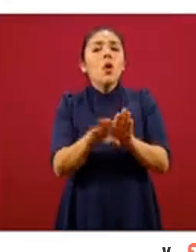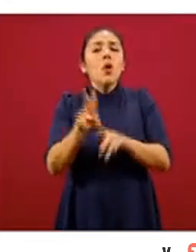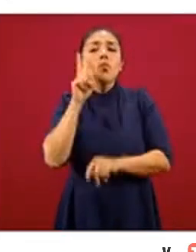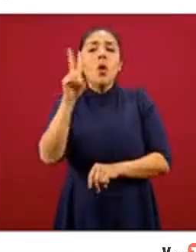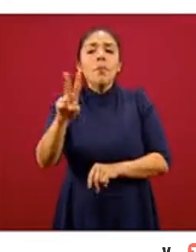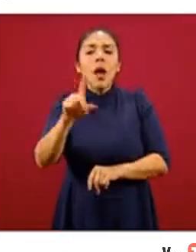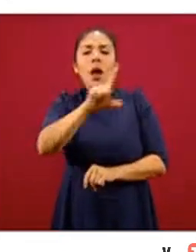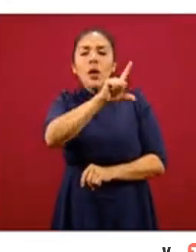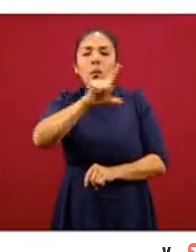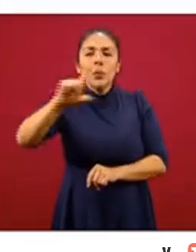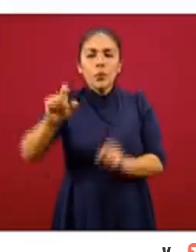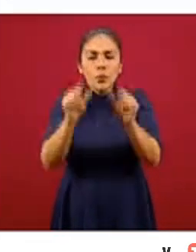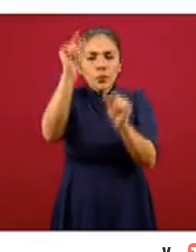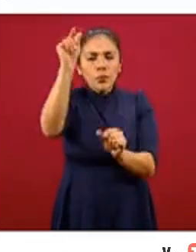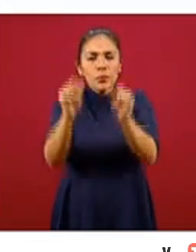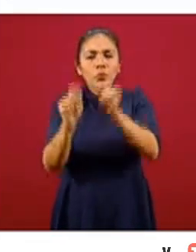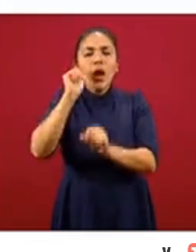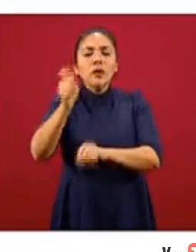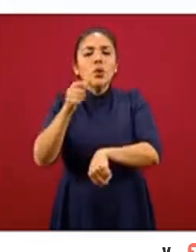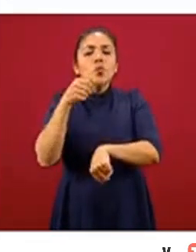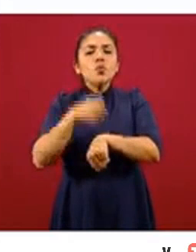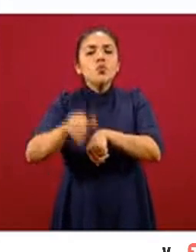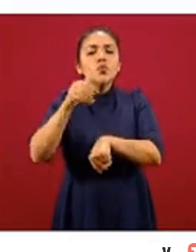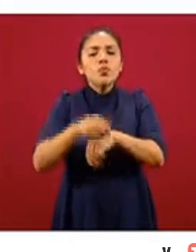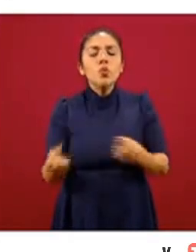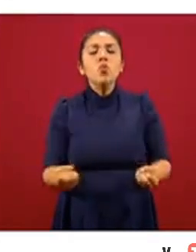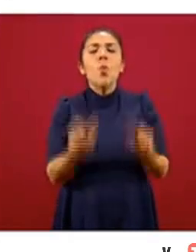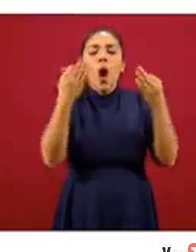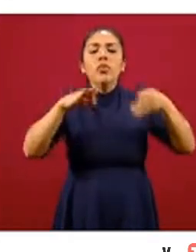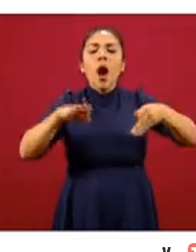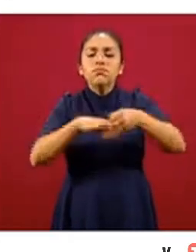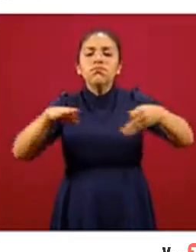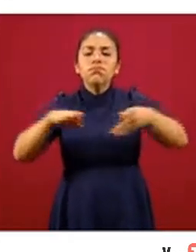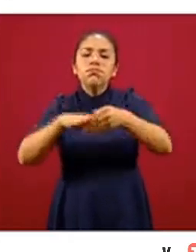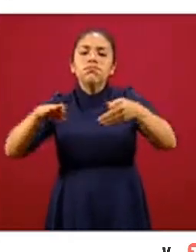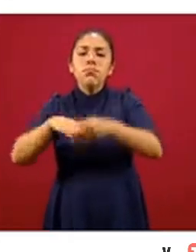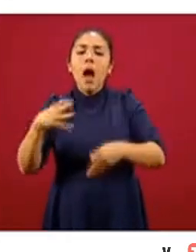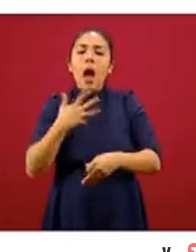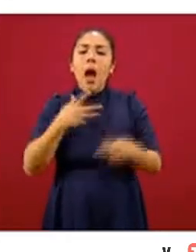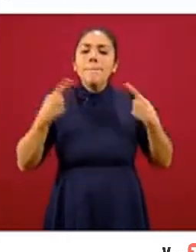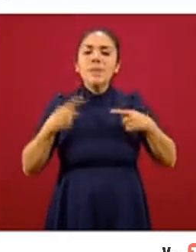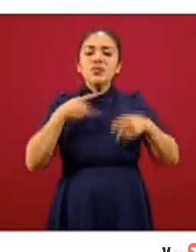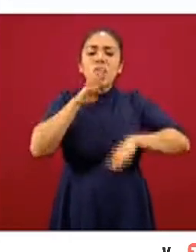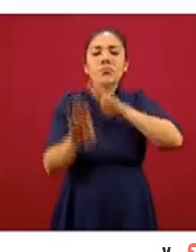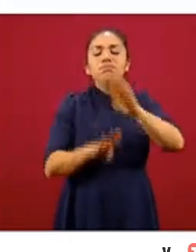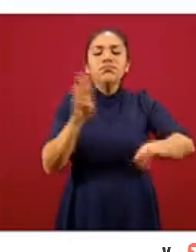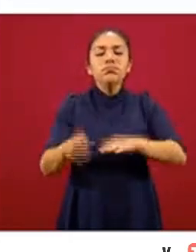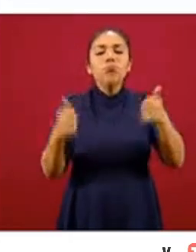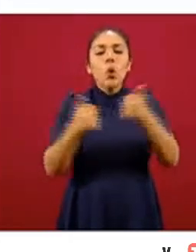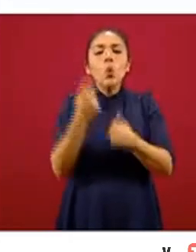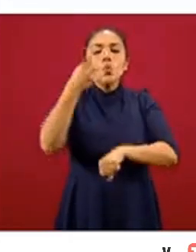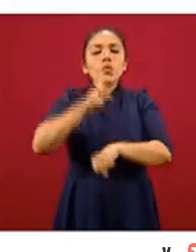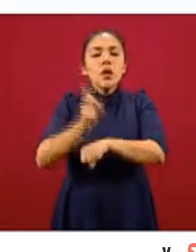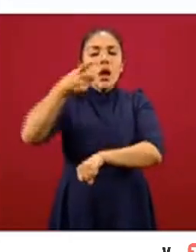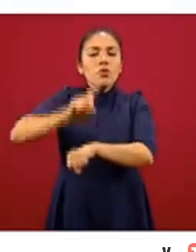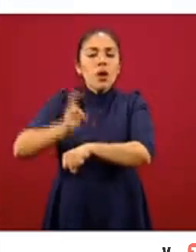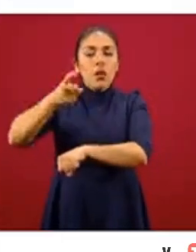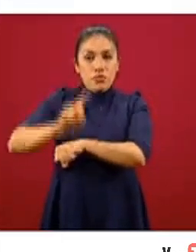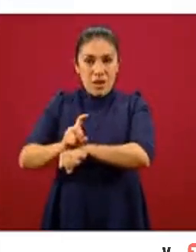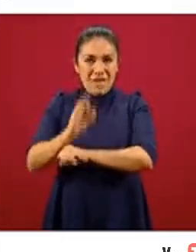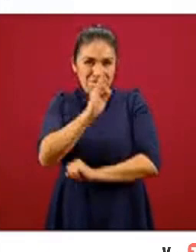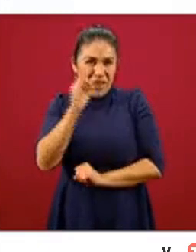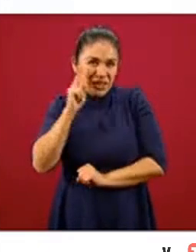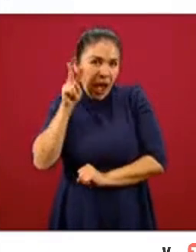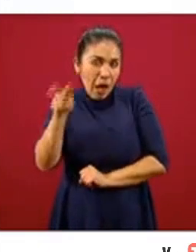altura de las columnas es el número de eventos, en este caso defunciones que ocurren por día. Y